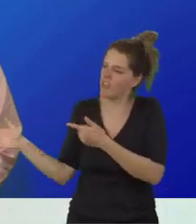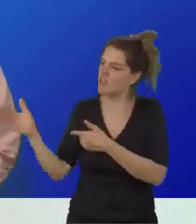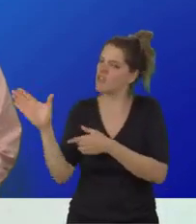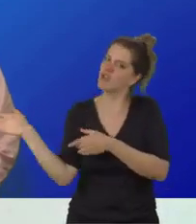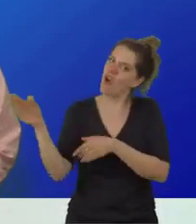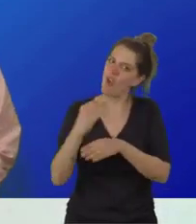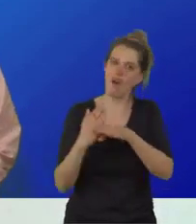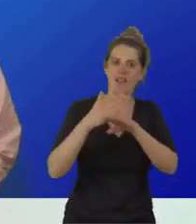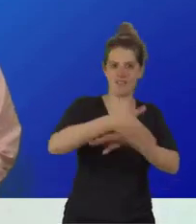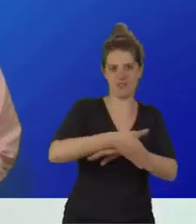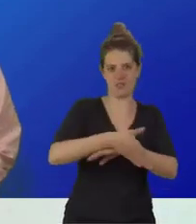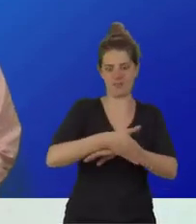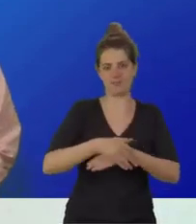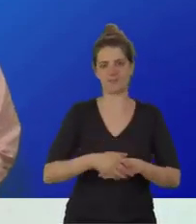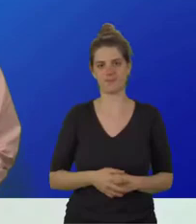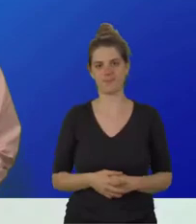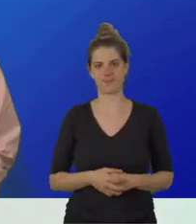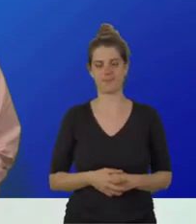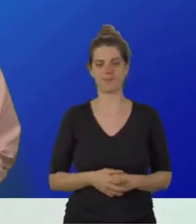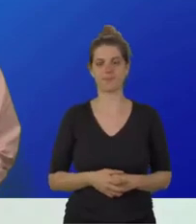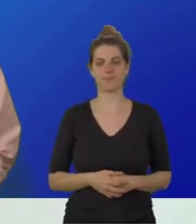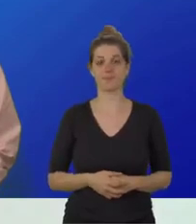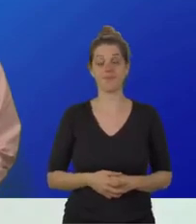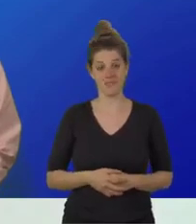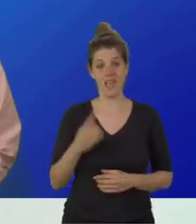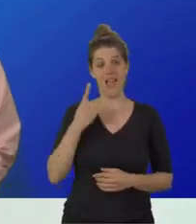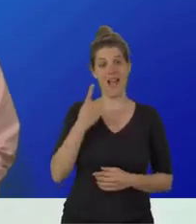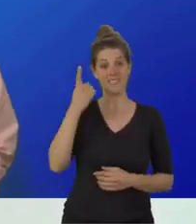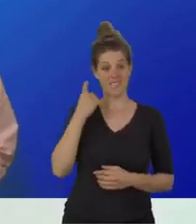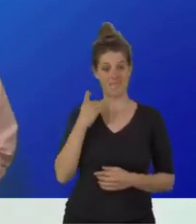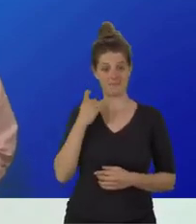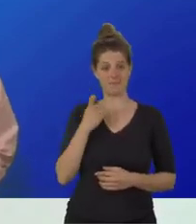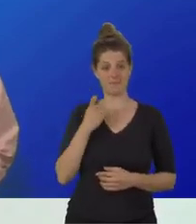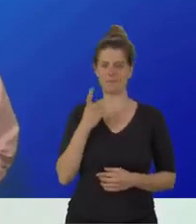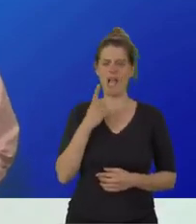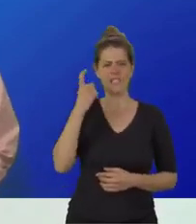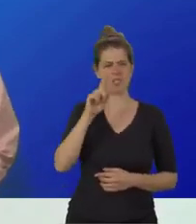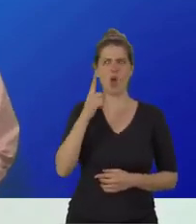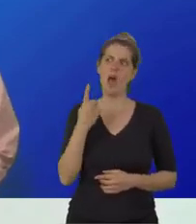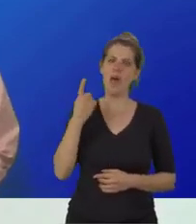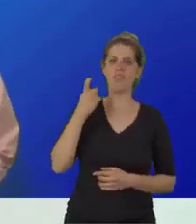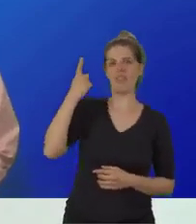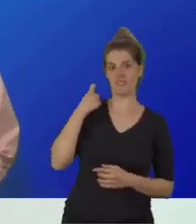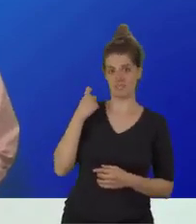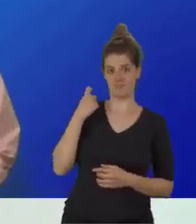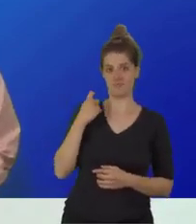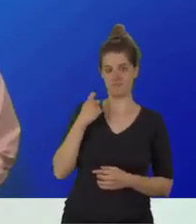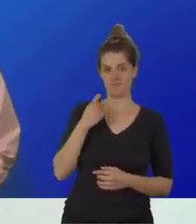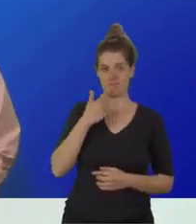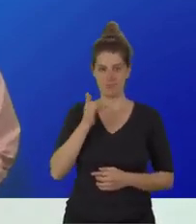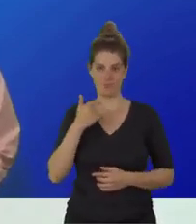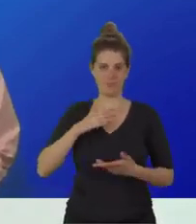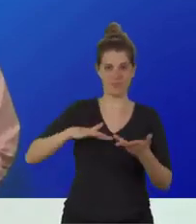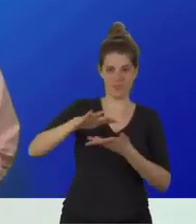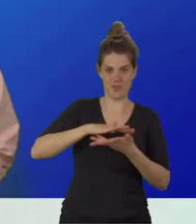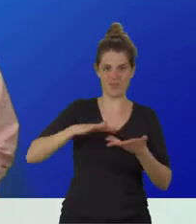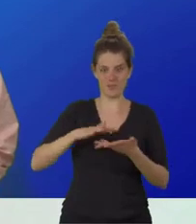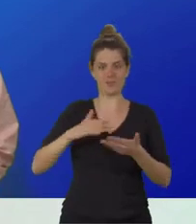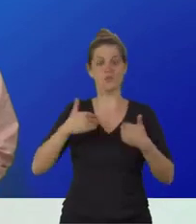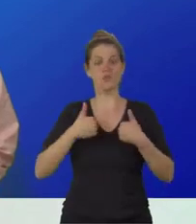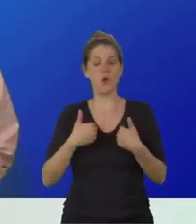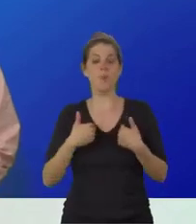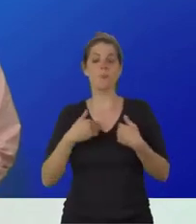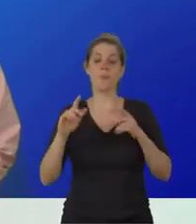poder llegar a esa accesibilidad. Eso me pasó ayer, por ejemplo, antes de ayer. Tuve